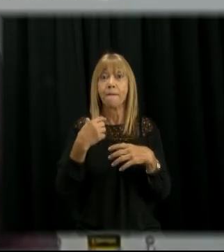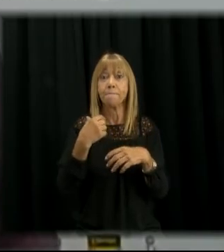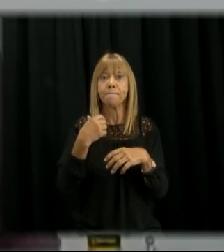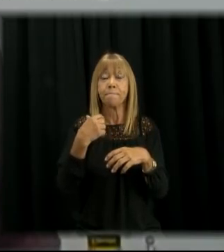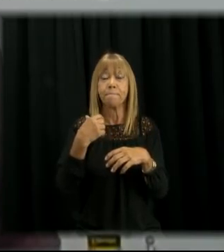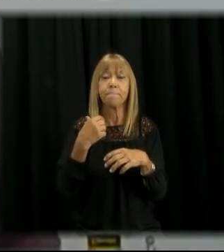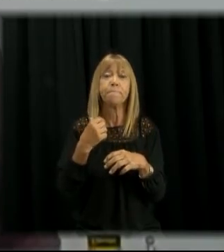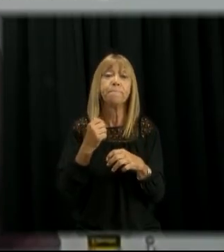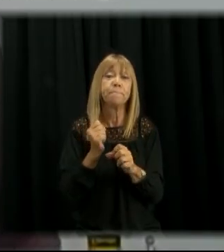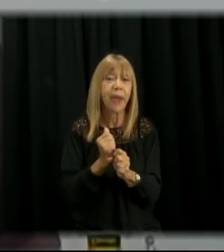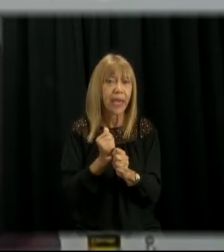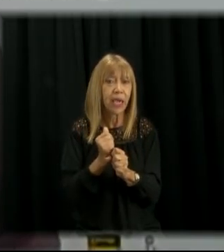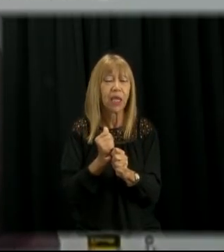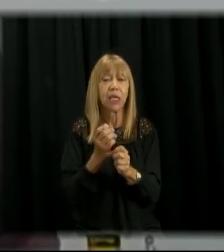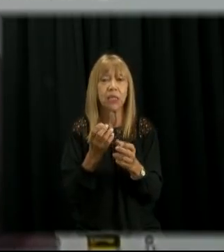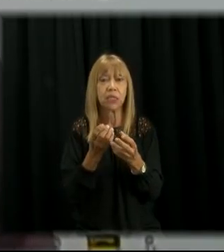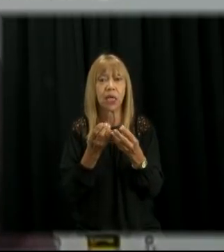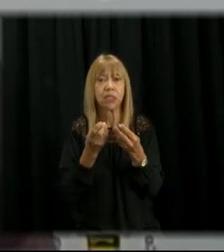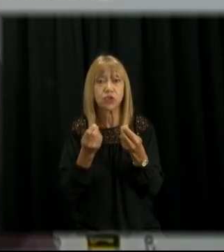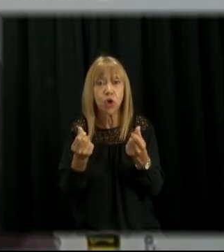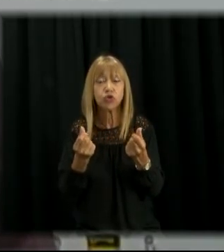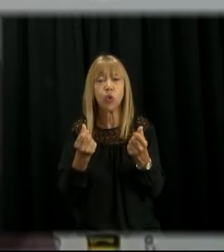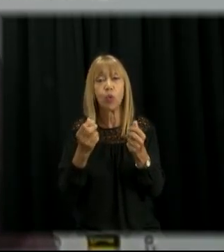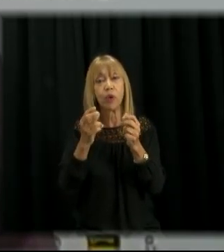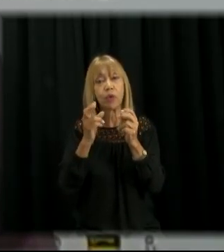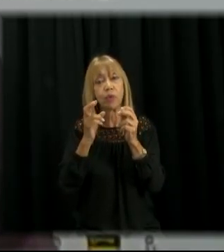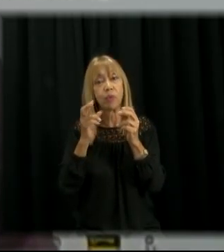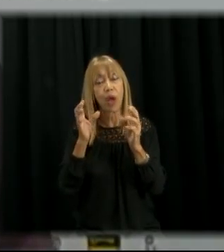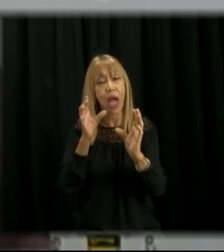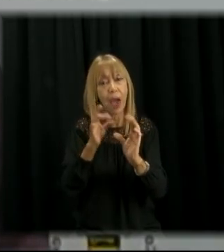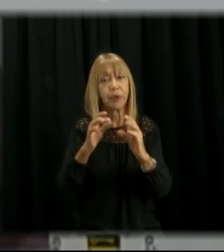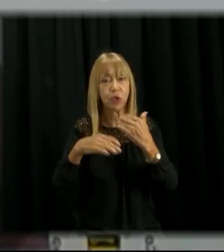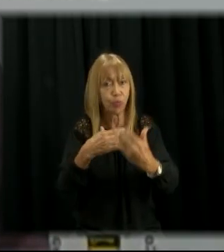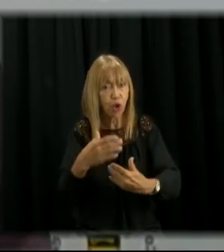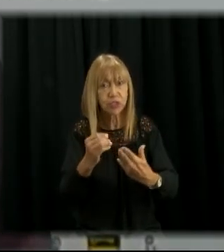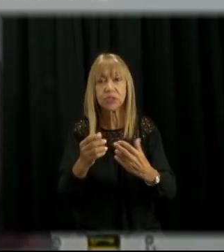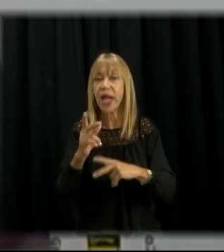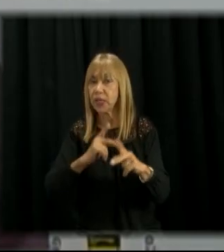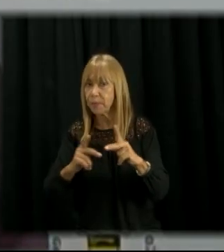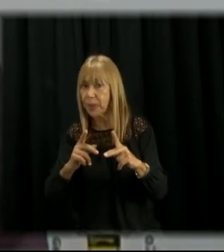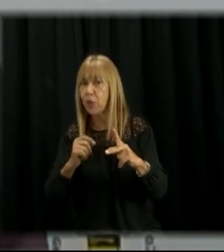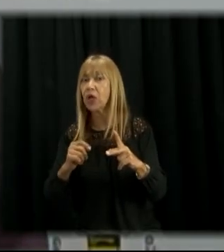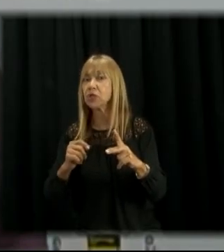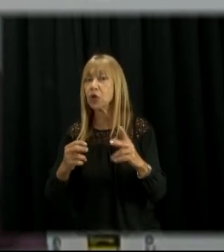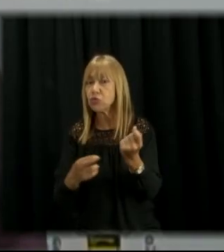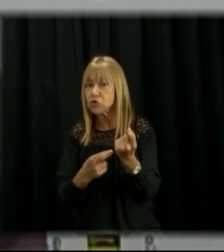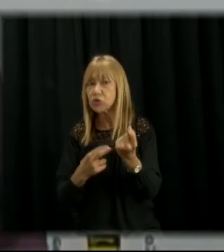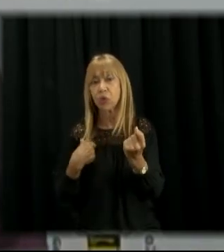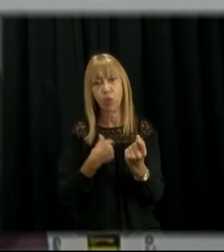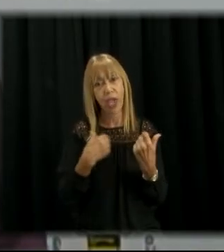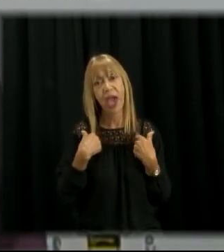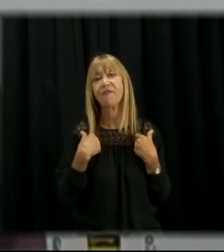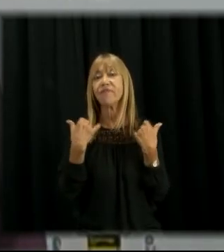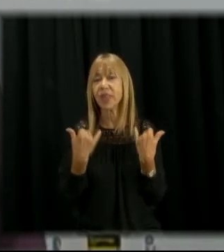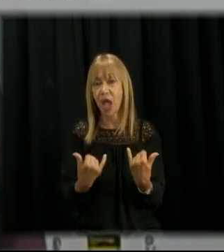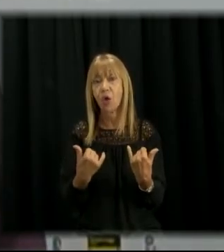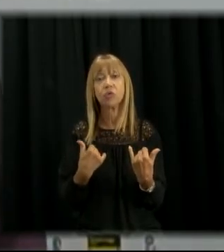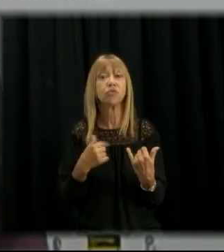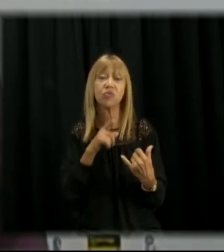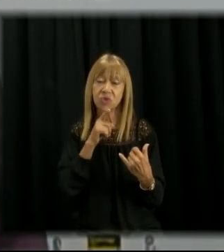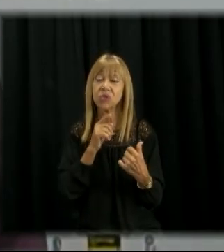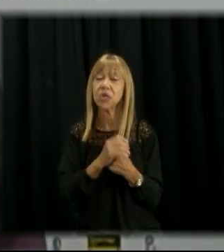Estamos haciendo la divulgación con respecto a los procesos y la gente y los recursos que tenemos a